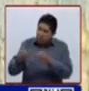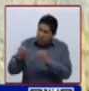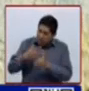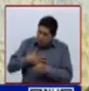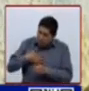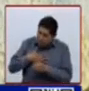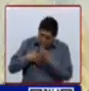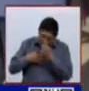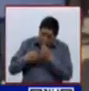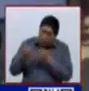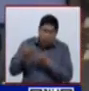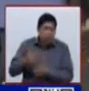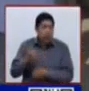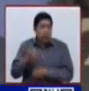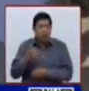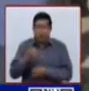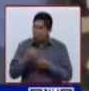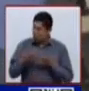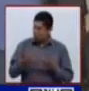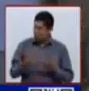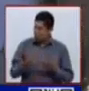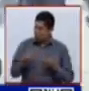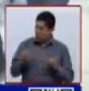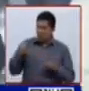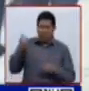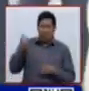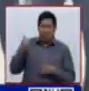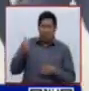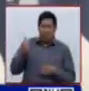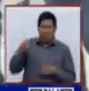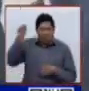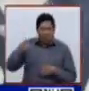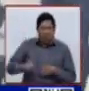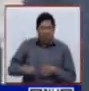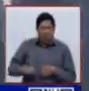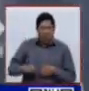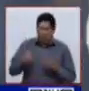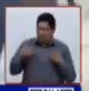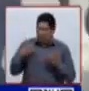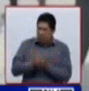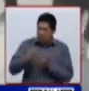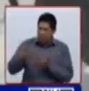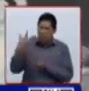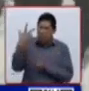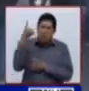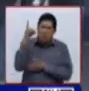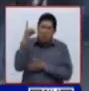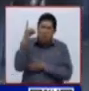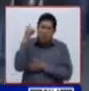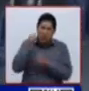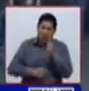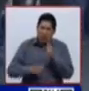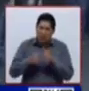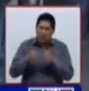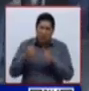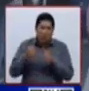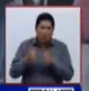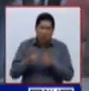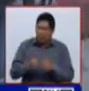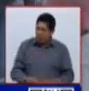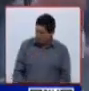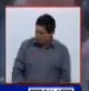por favor, ¿a cuánto? A 10, véndeme. ¿Cómo te voy a vender a 10? Si hemos tenido que pagar 3 bolivianos por cada entrada, me